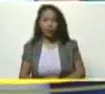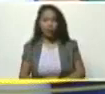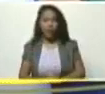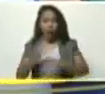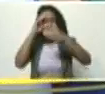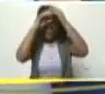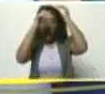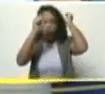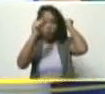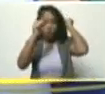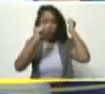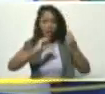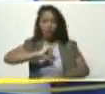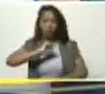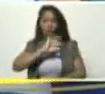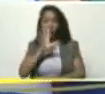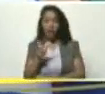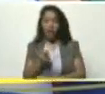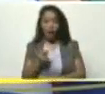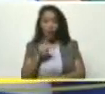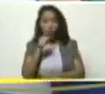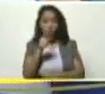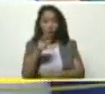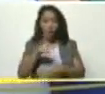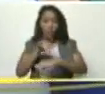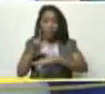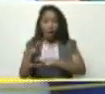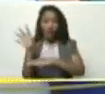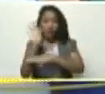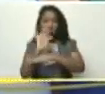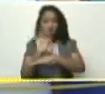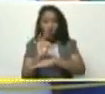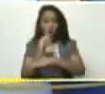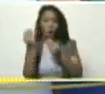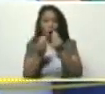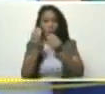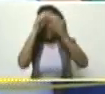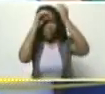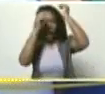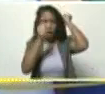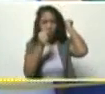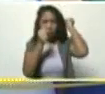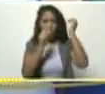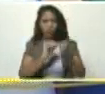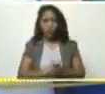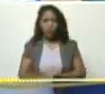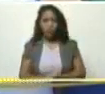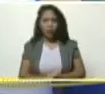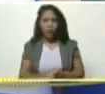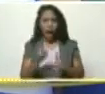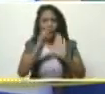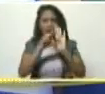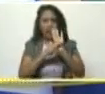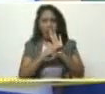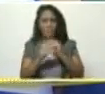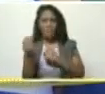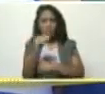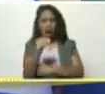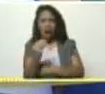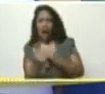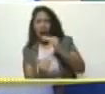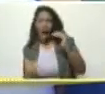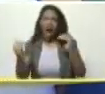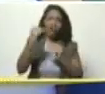Embajador Joseph, deja usted en su función como embajador el nivel más alto que